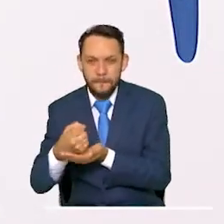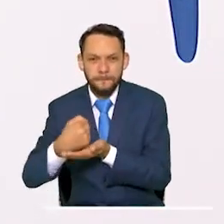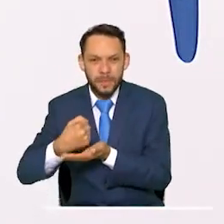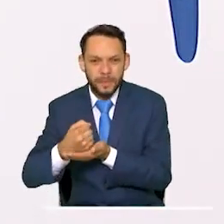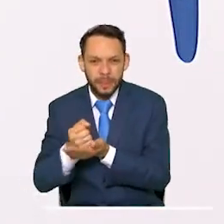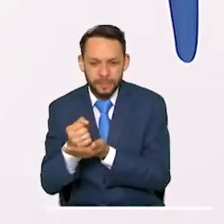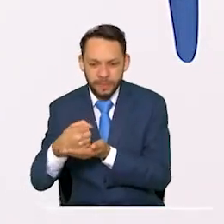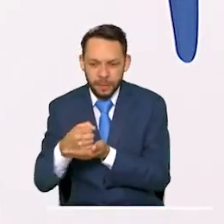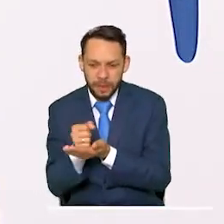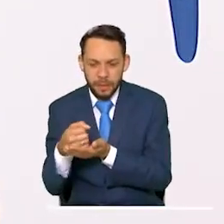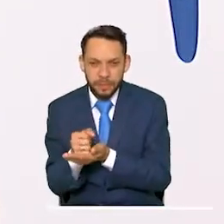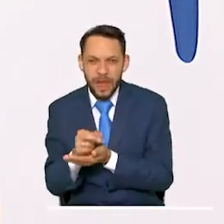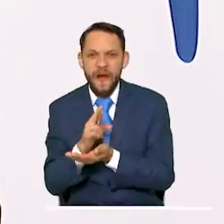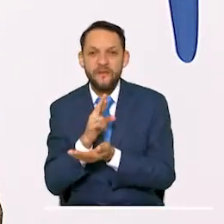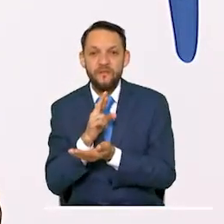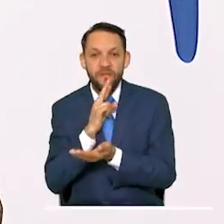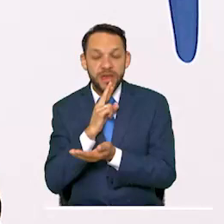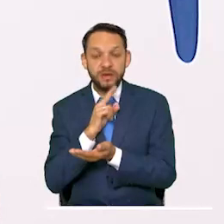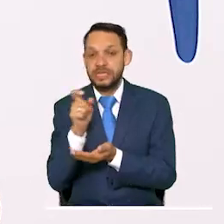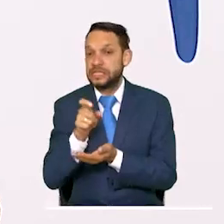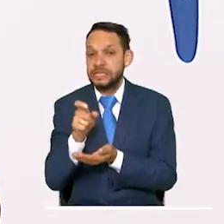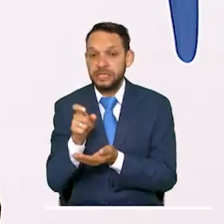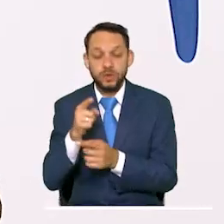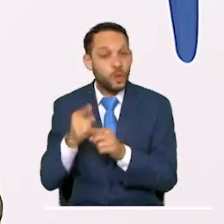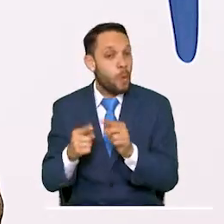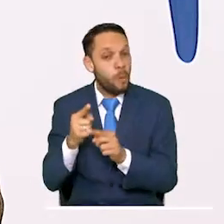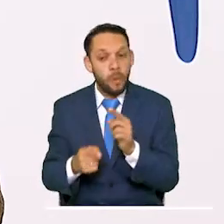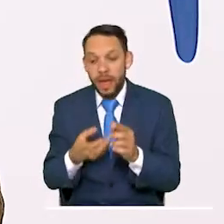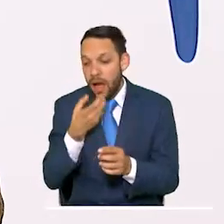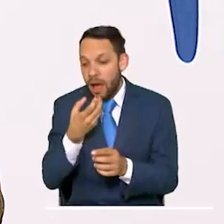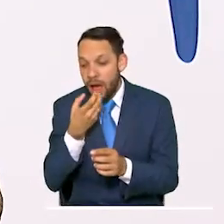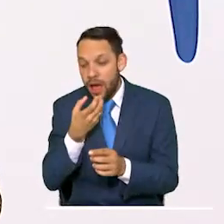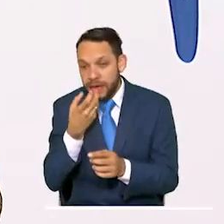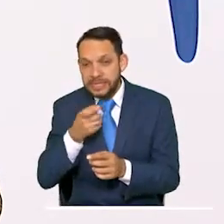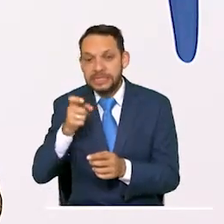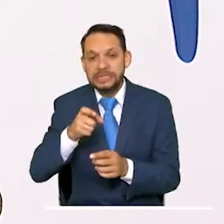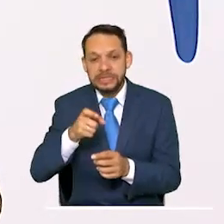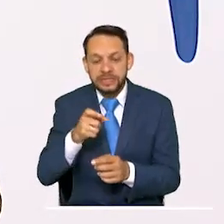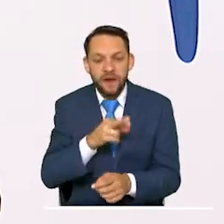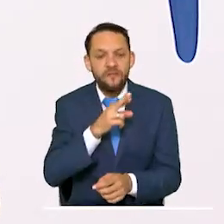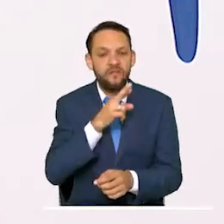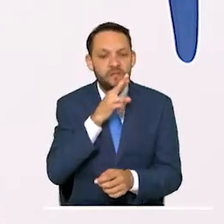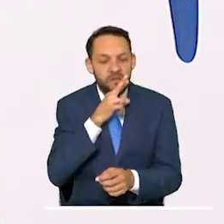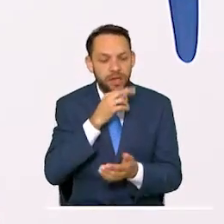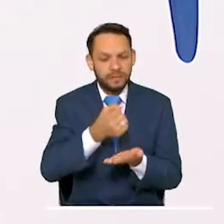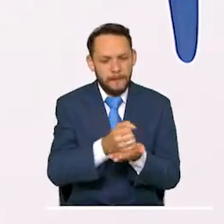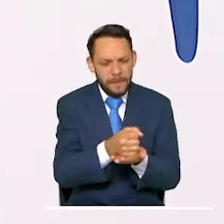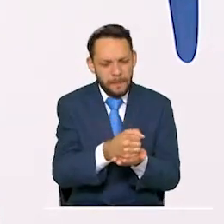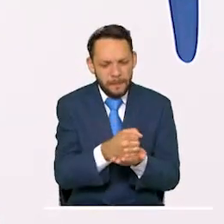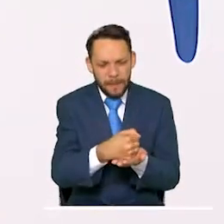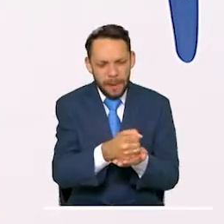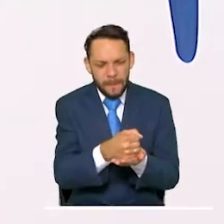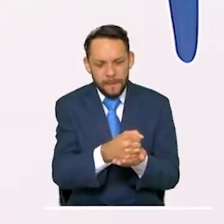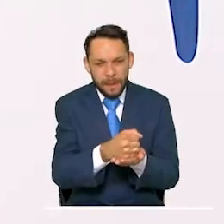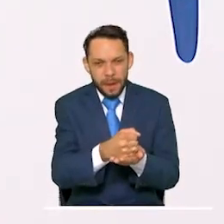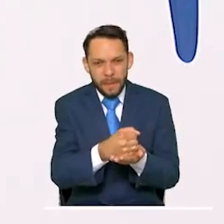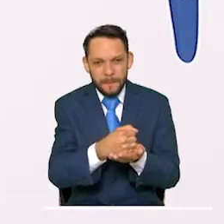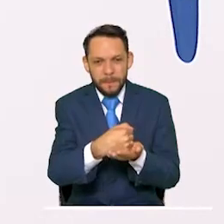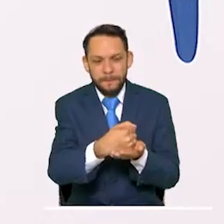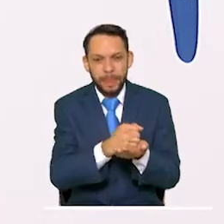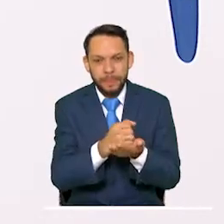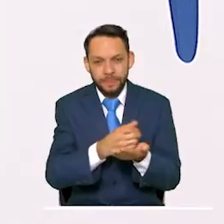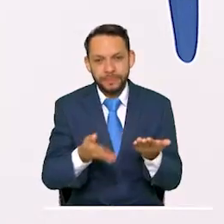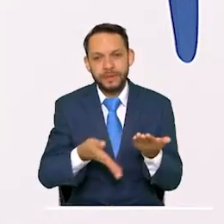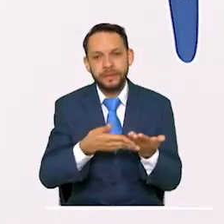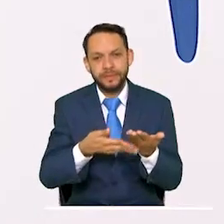frío, en un proceso bioquímico, digamos, estudiado, un producto que